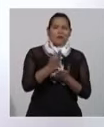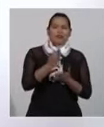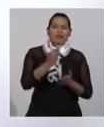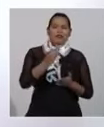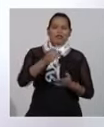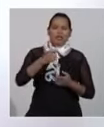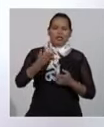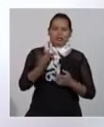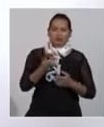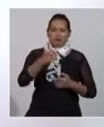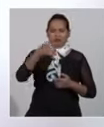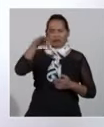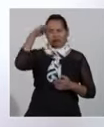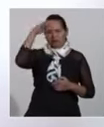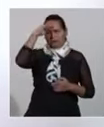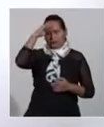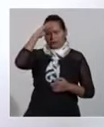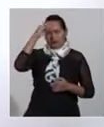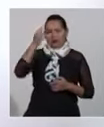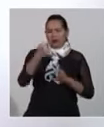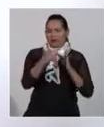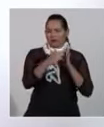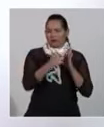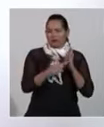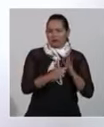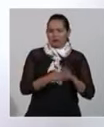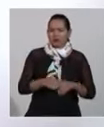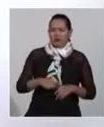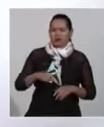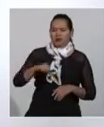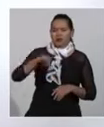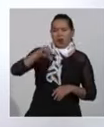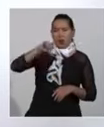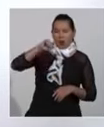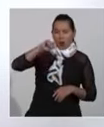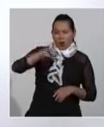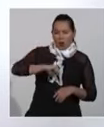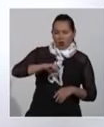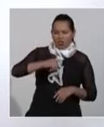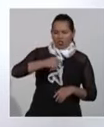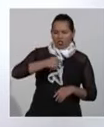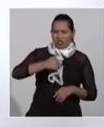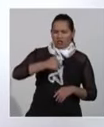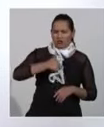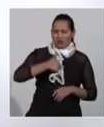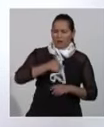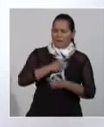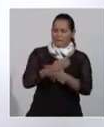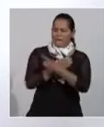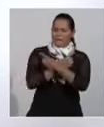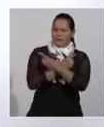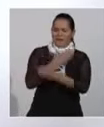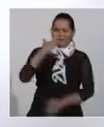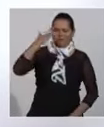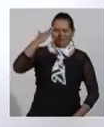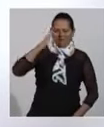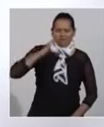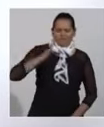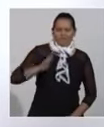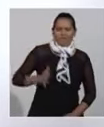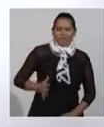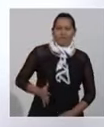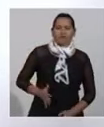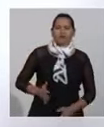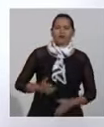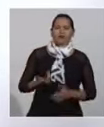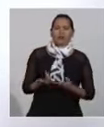hoy estoy al frente y me siento muy dignificado de encabezar en Puebla el movimiento que preside